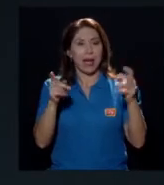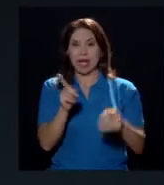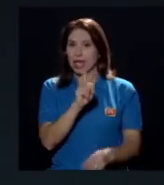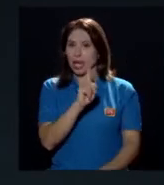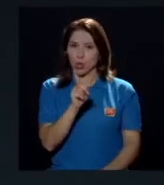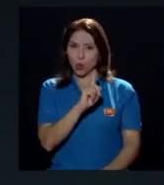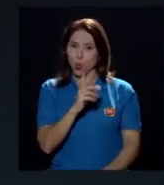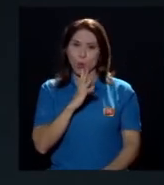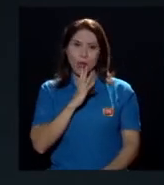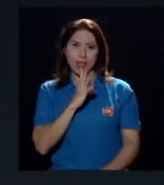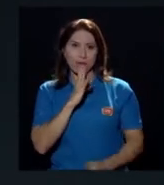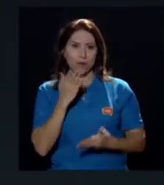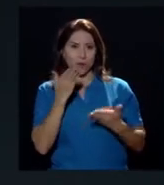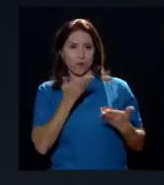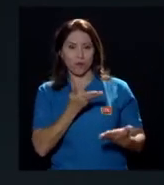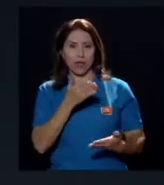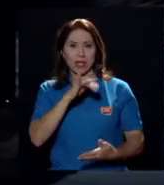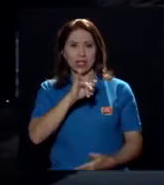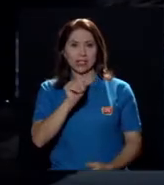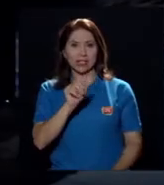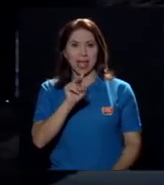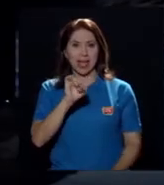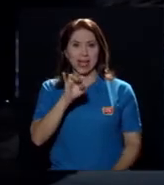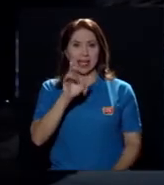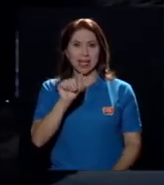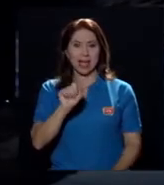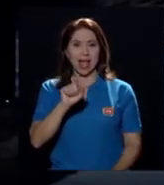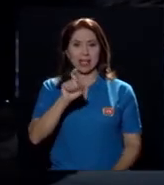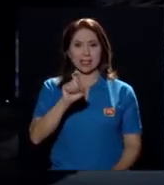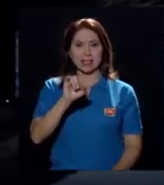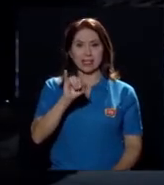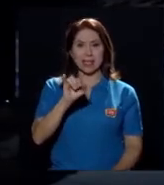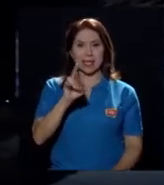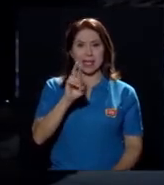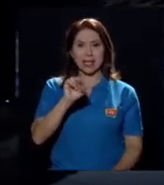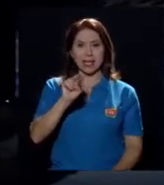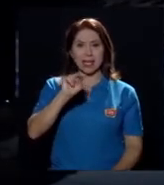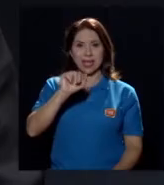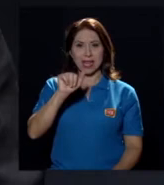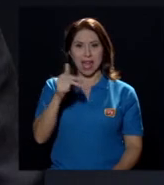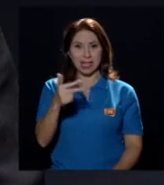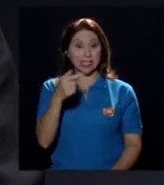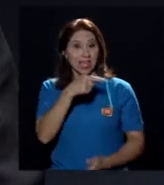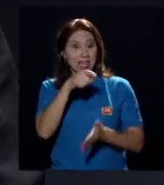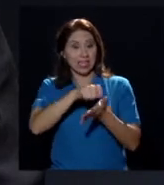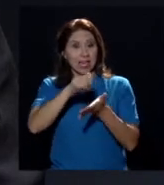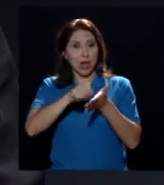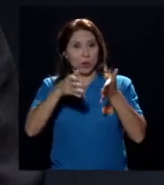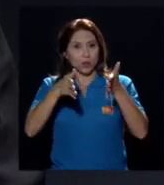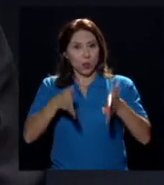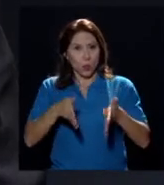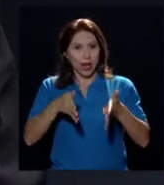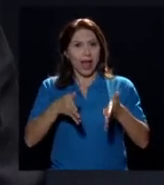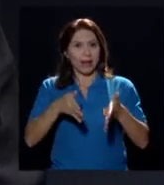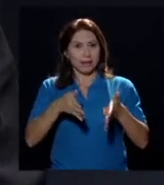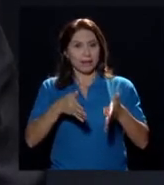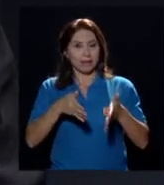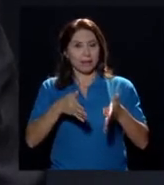doña Yanira Sirinash. La profesora Sirinash es la autora del estudio que le